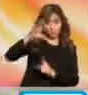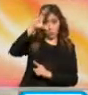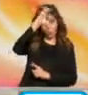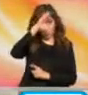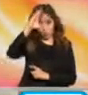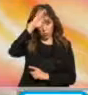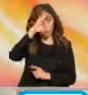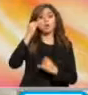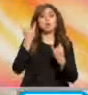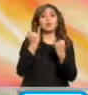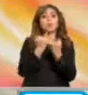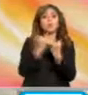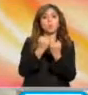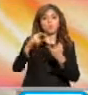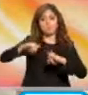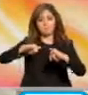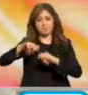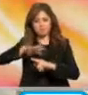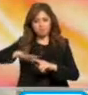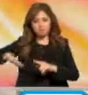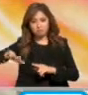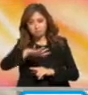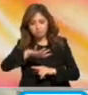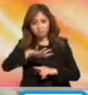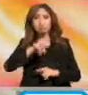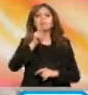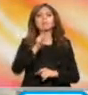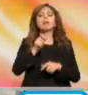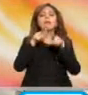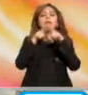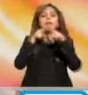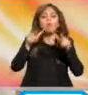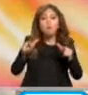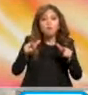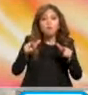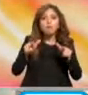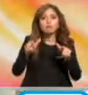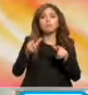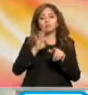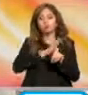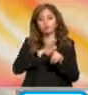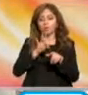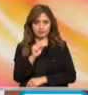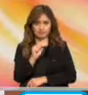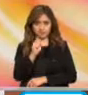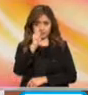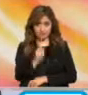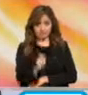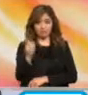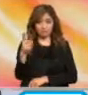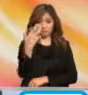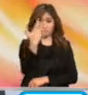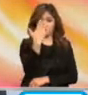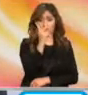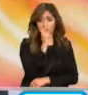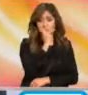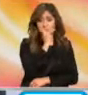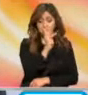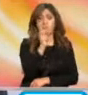complicado. Mira, tenemos en Algarabía, editamos sin traducción, un diccionario de palabras intraducibles. Sí. El